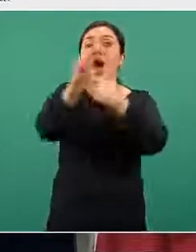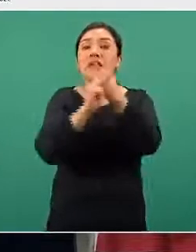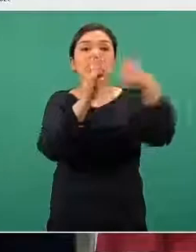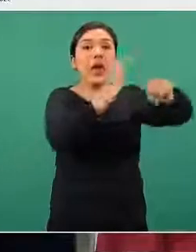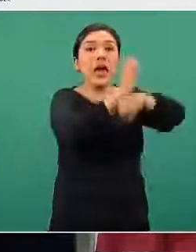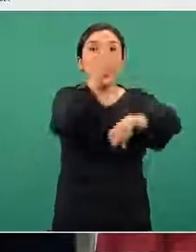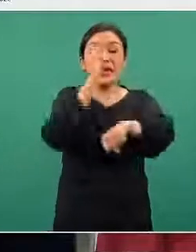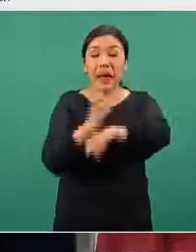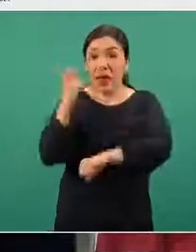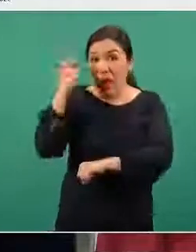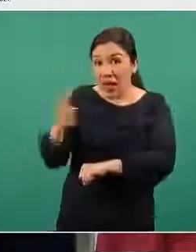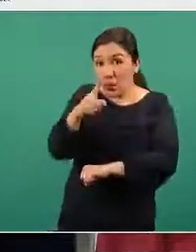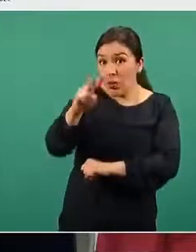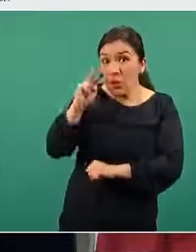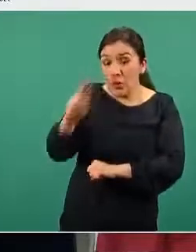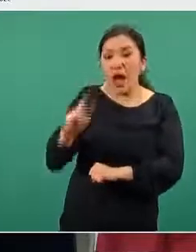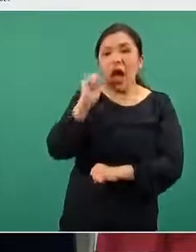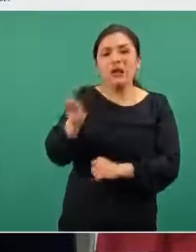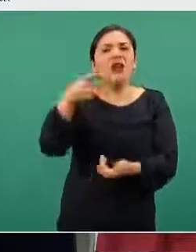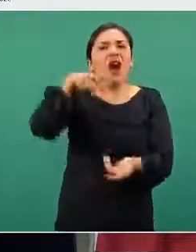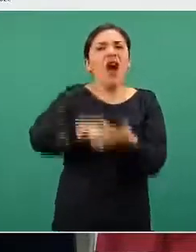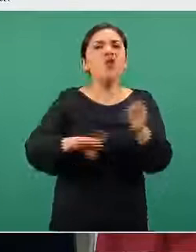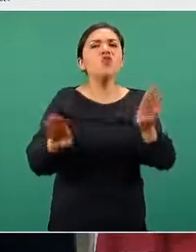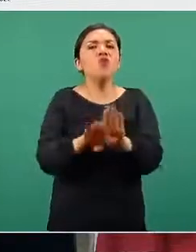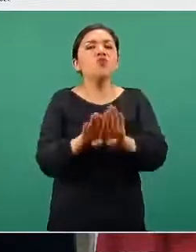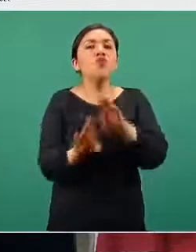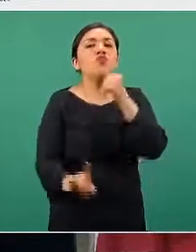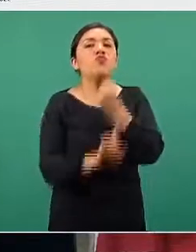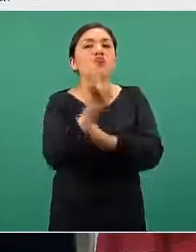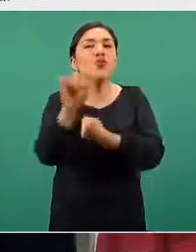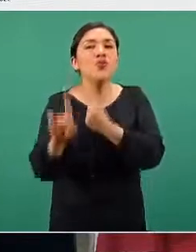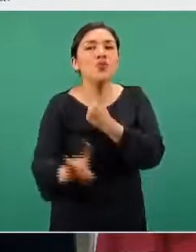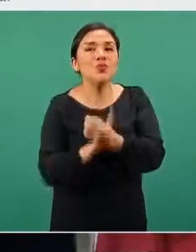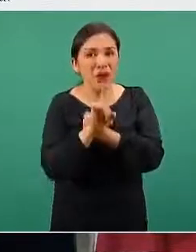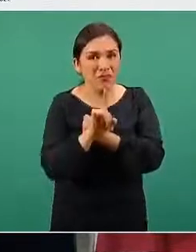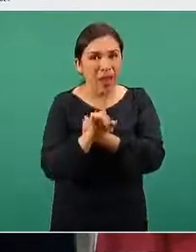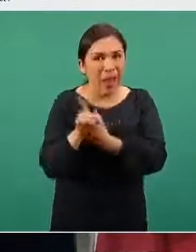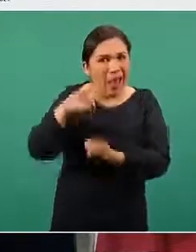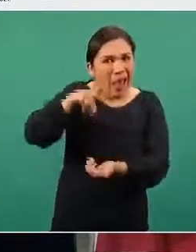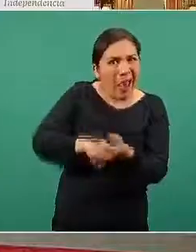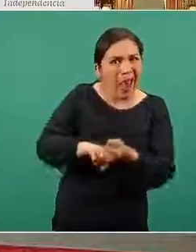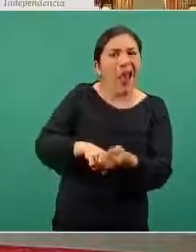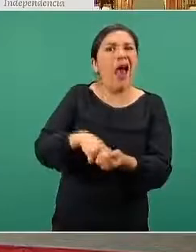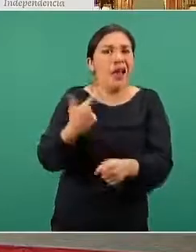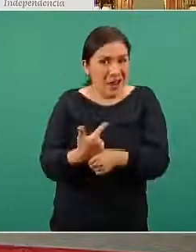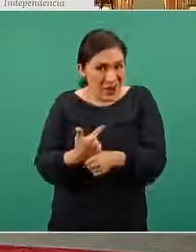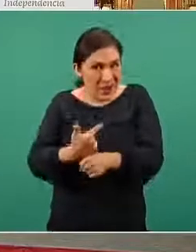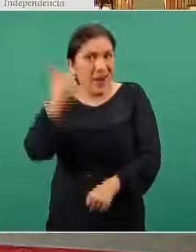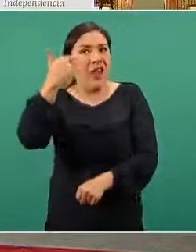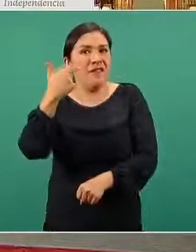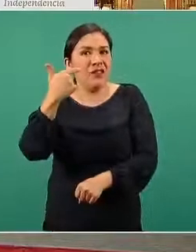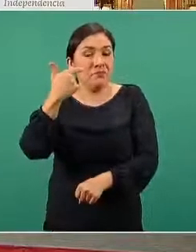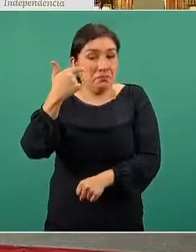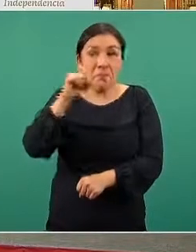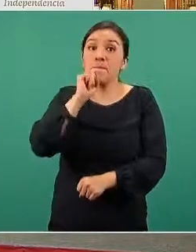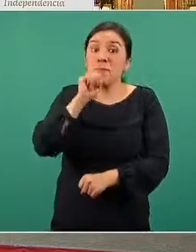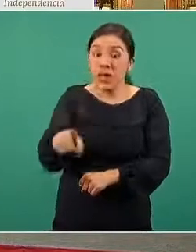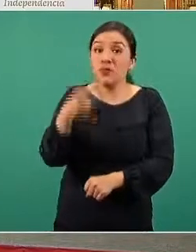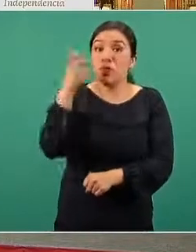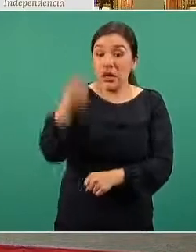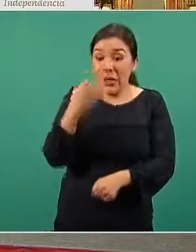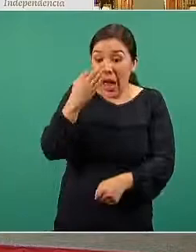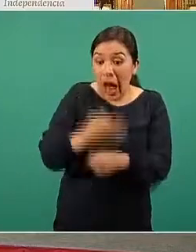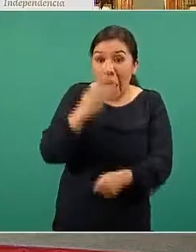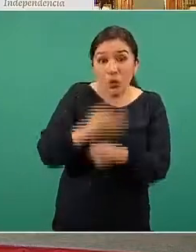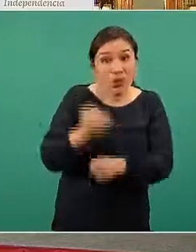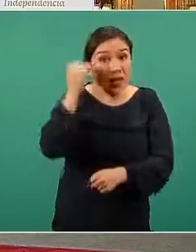estados, y esto representa crisis, representa problema grave. Precisamente en estos